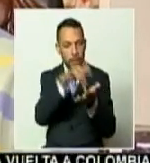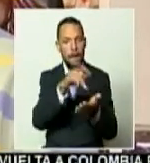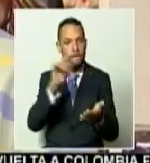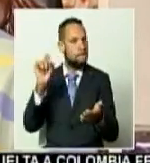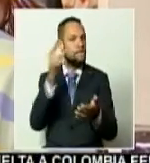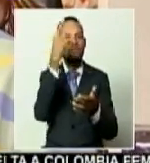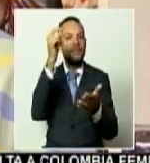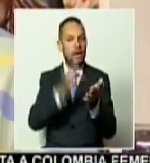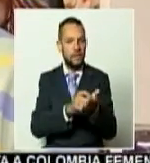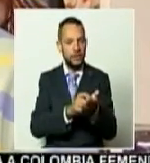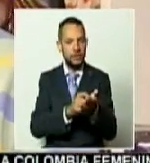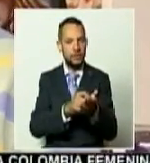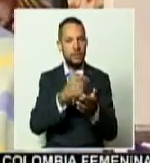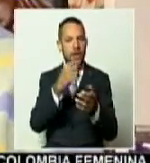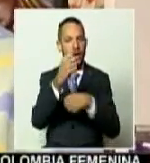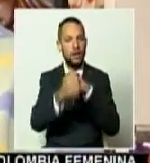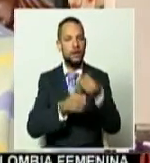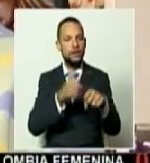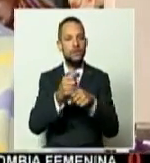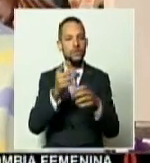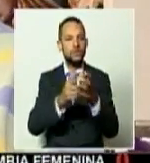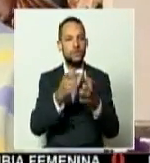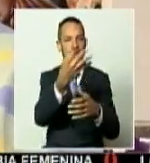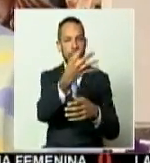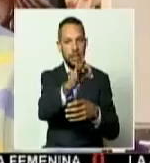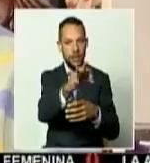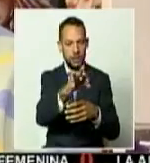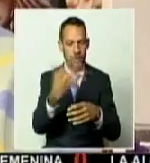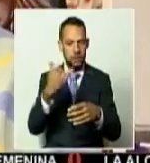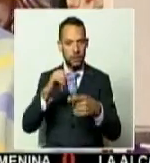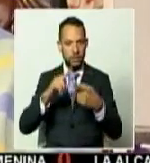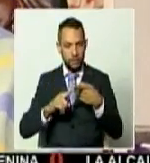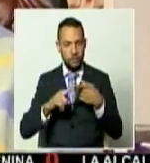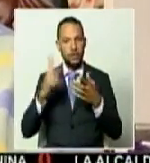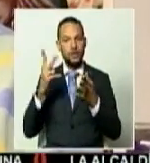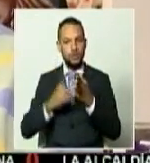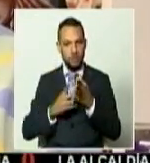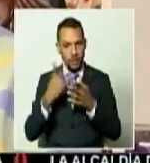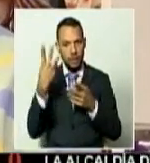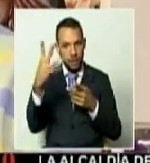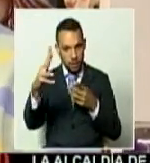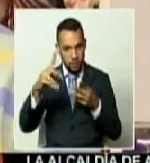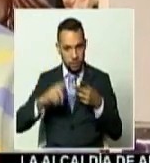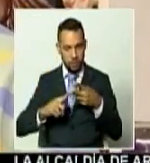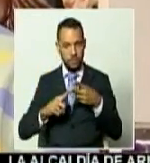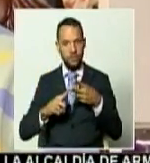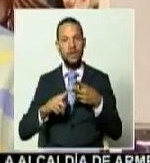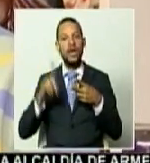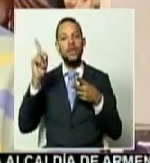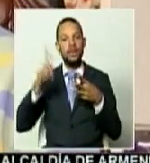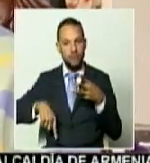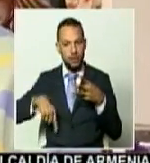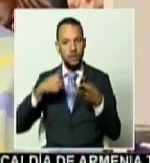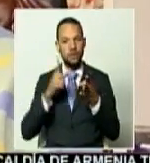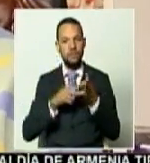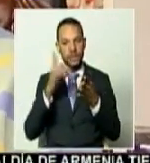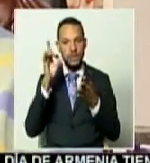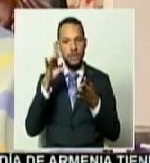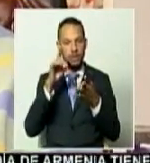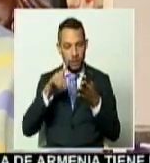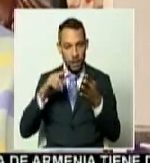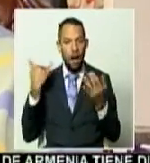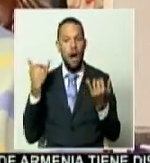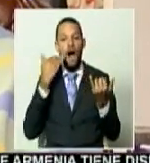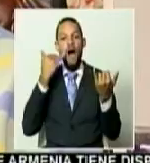intervención fue en el 2013, la gané. En el 2014 igualmente, 2015, y ahora